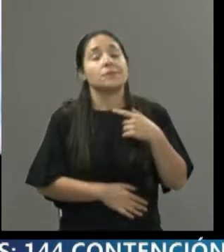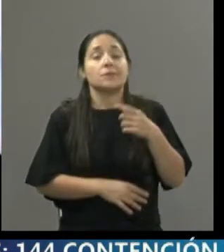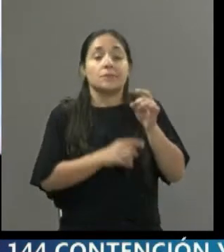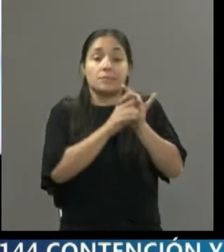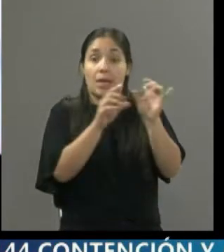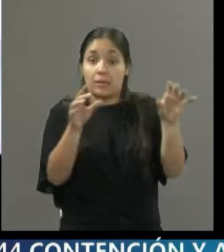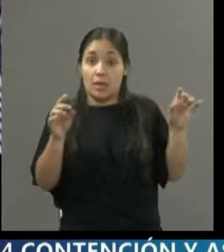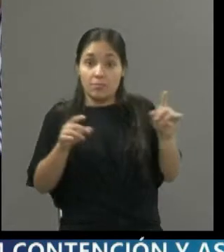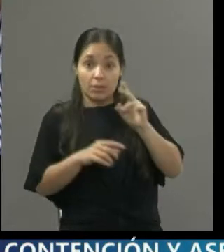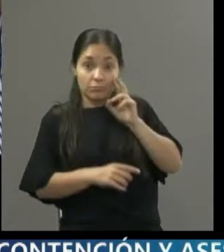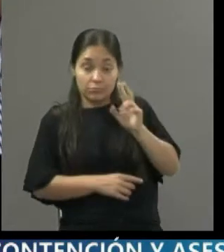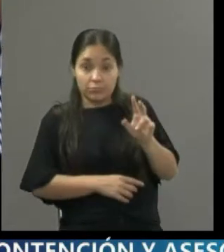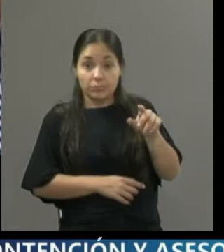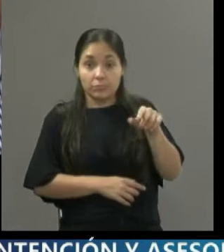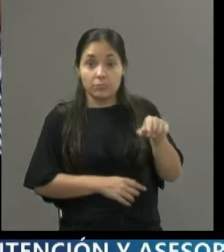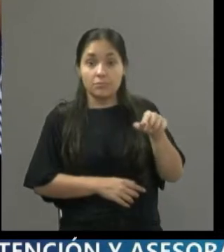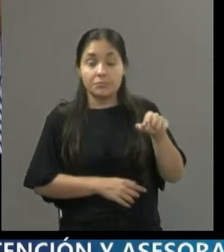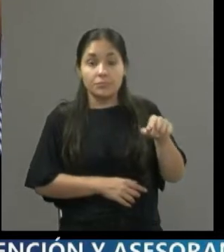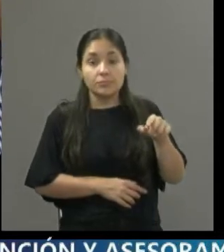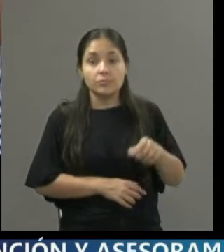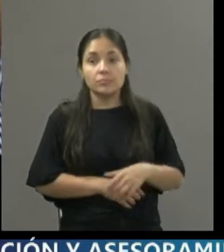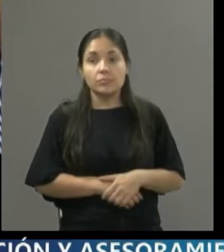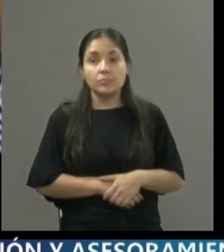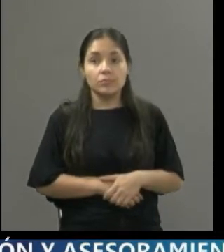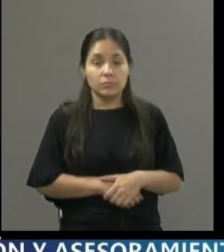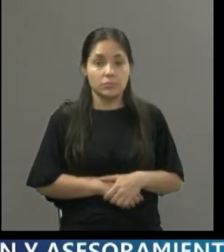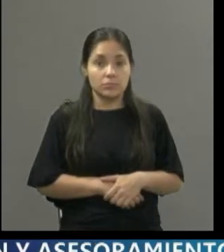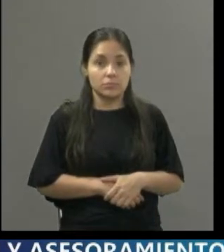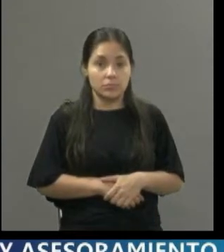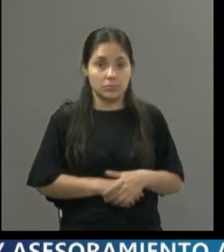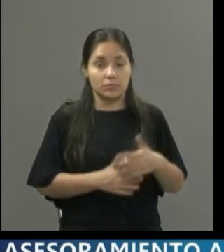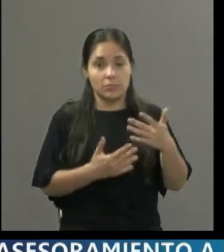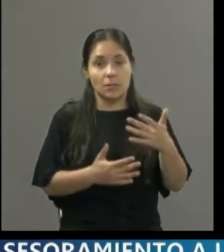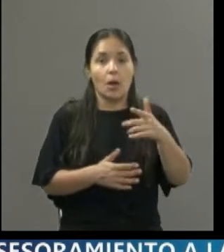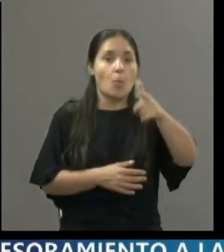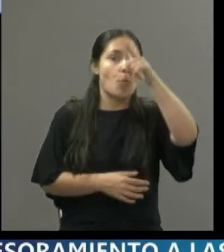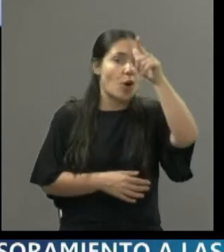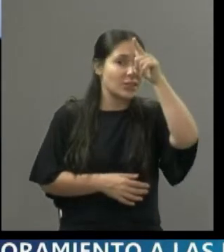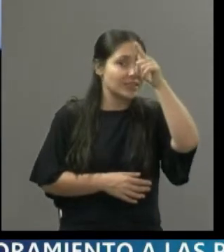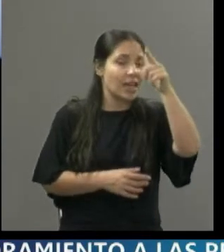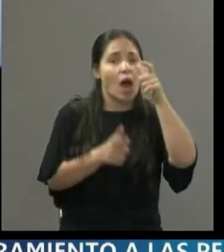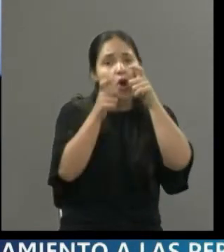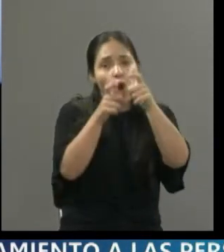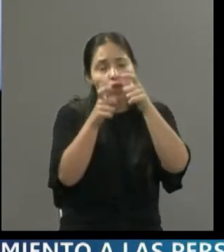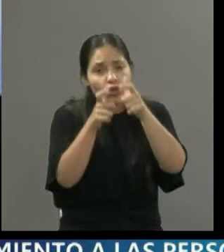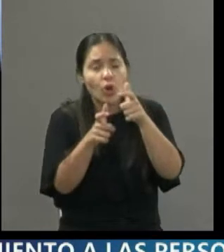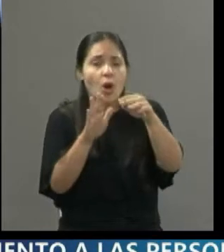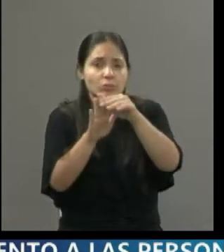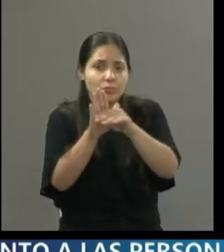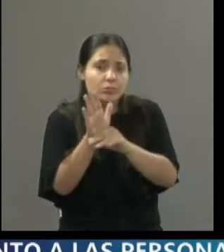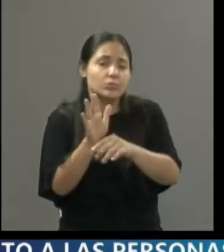pandemia, al darle, al necesitar, ¿no?, de las fuerzas policiales para el control de ciertas medidas y